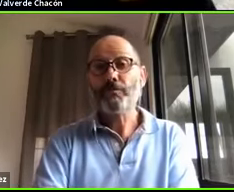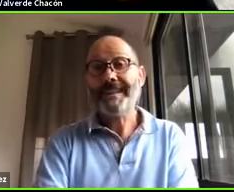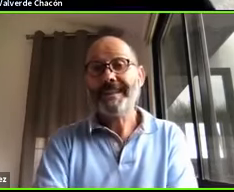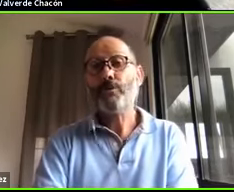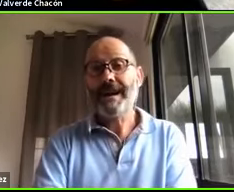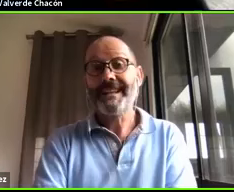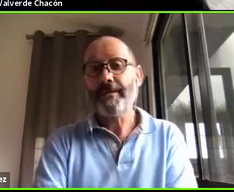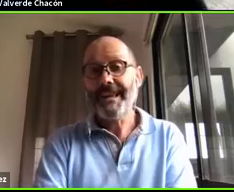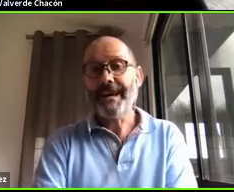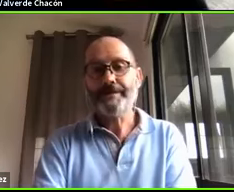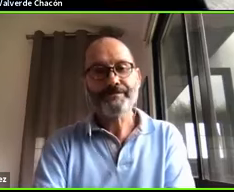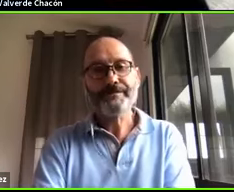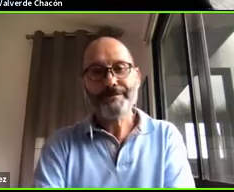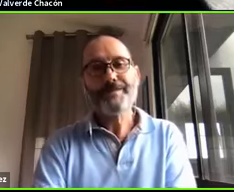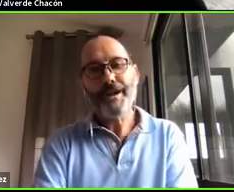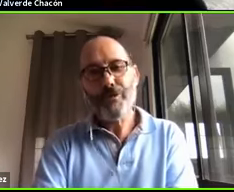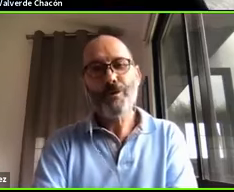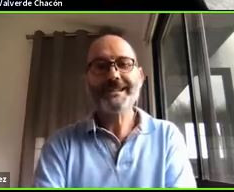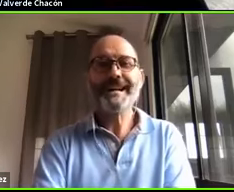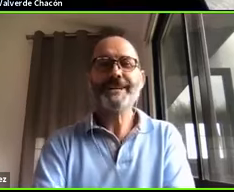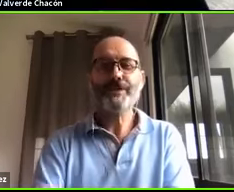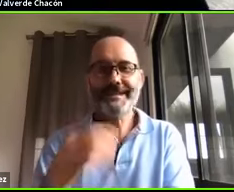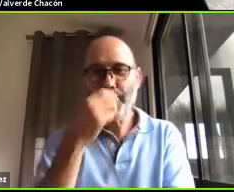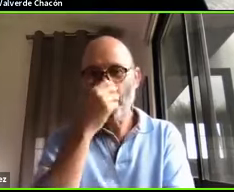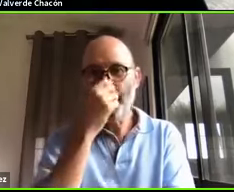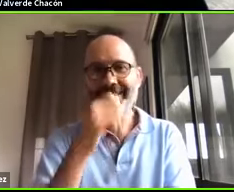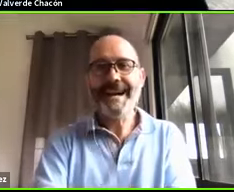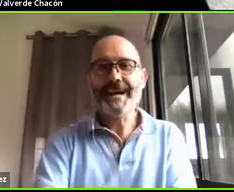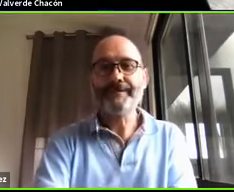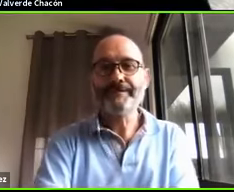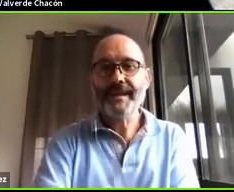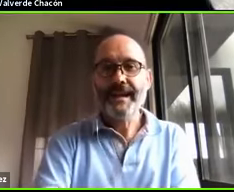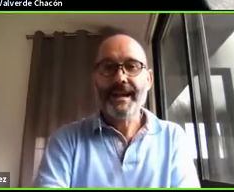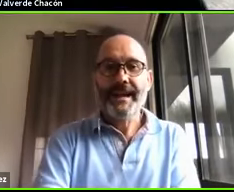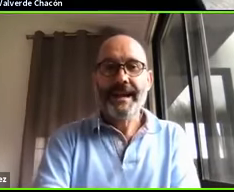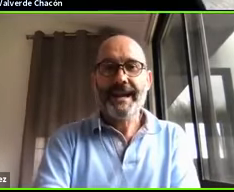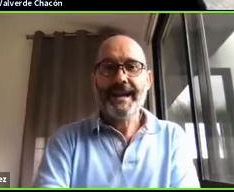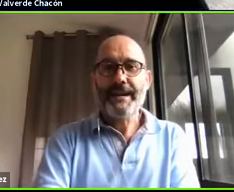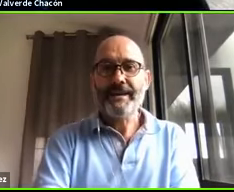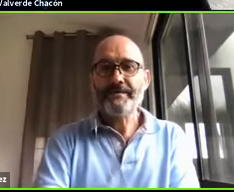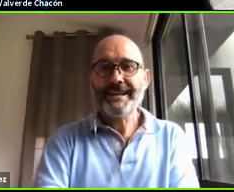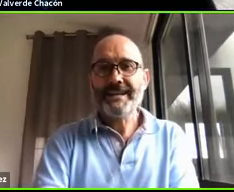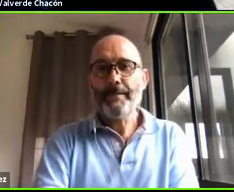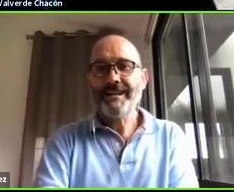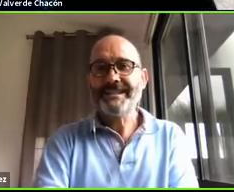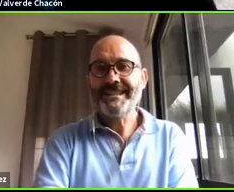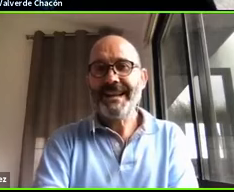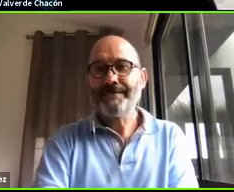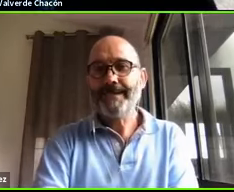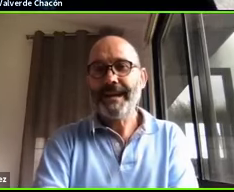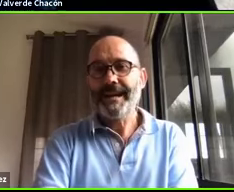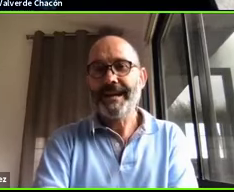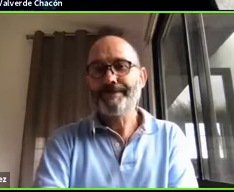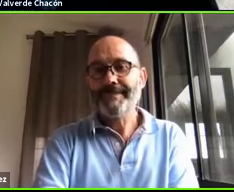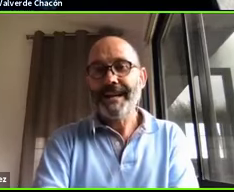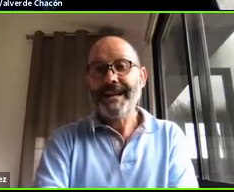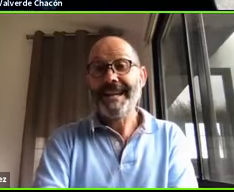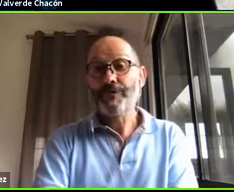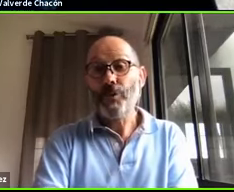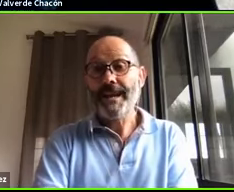momentos particulares de vida como es el caso de este documental la perspectiva presenta